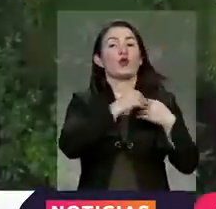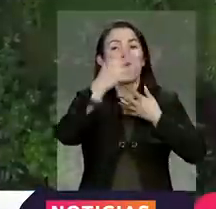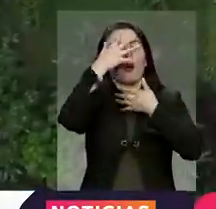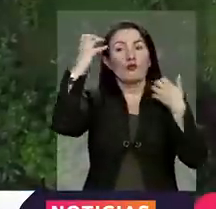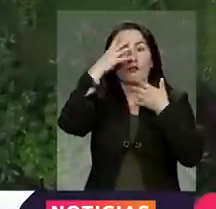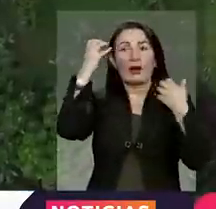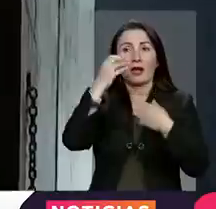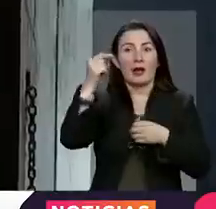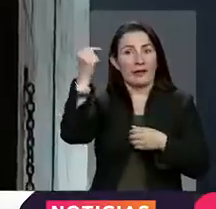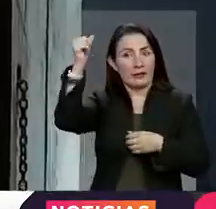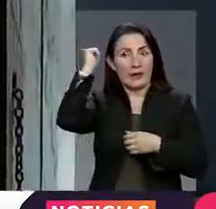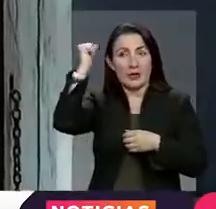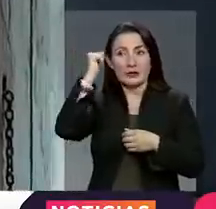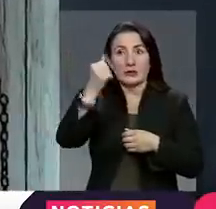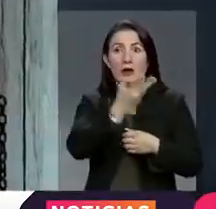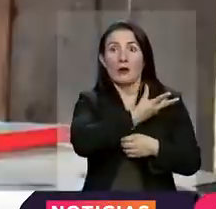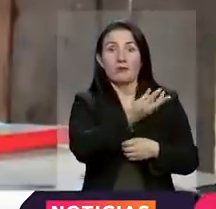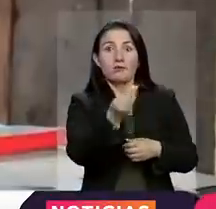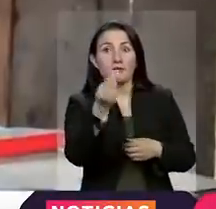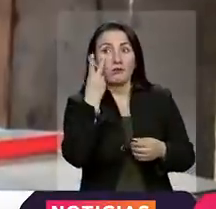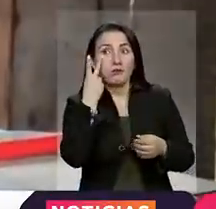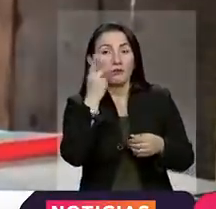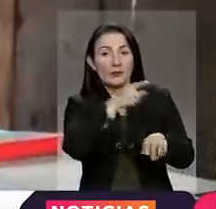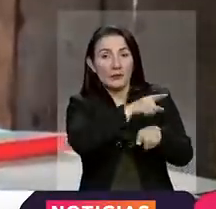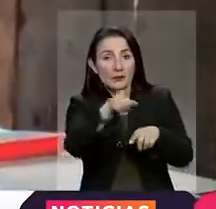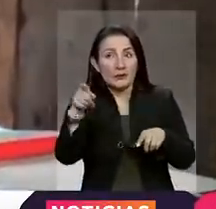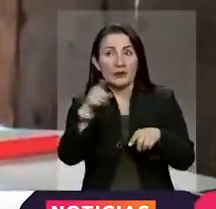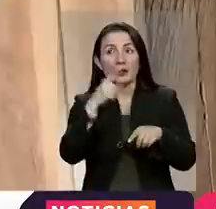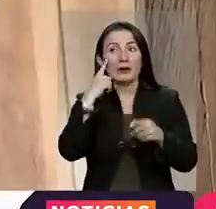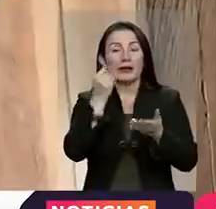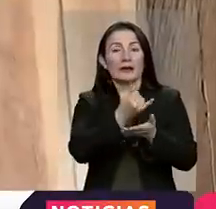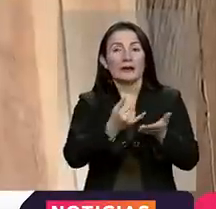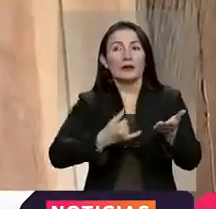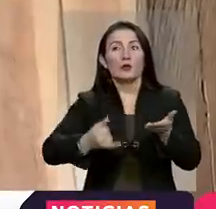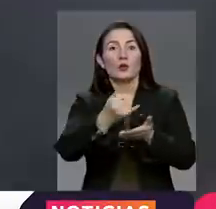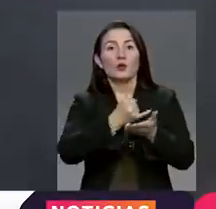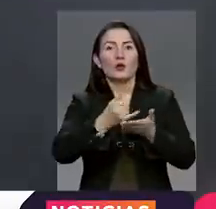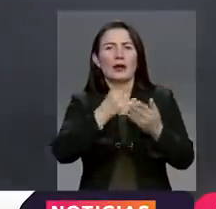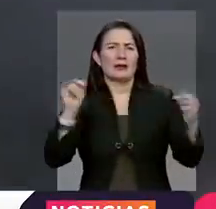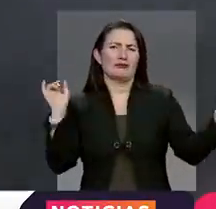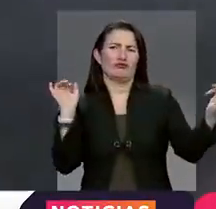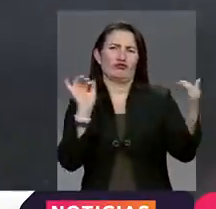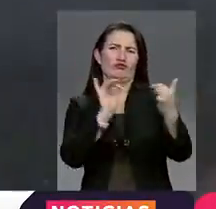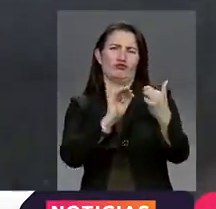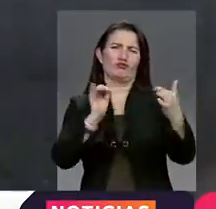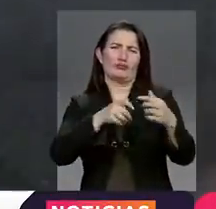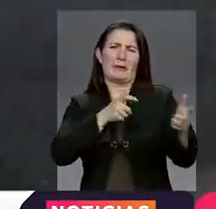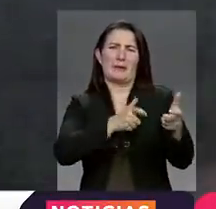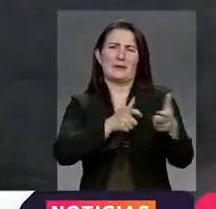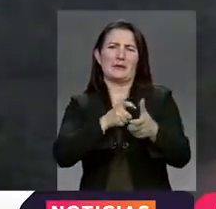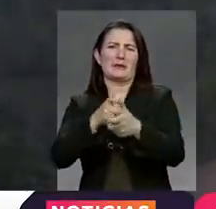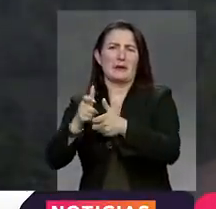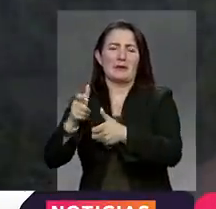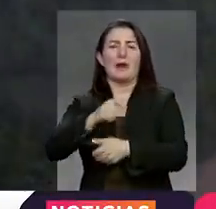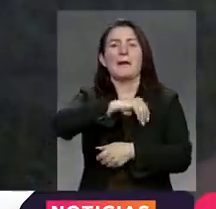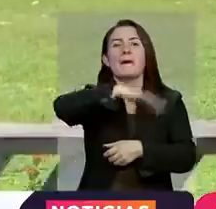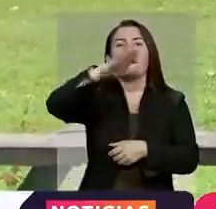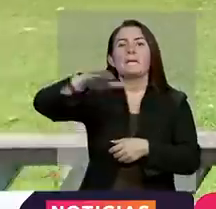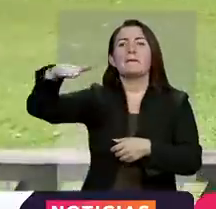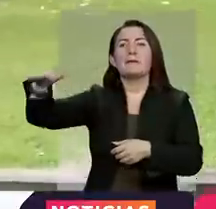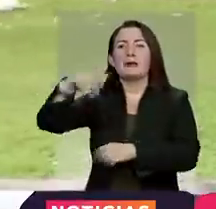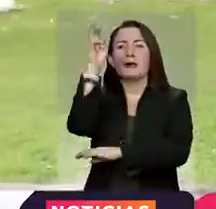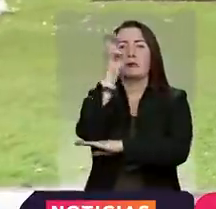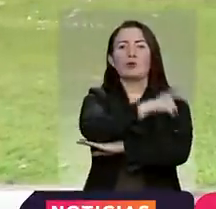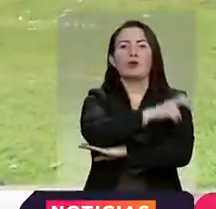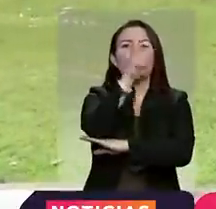atrás, parte trasera. Lo que señala Giovanni y lo que dibuja Jesús es el sitio de una masacre. La vereda Alto Remanso en Puerto Leguízamo, Putumayo. Por